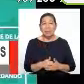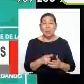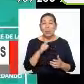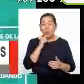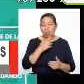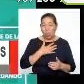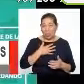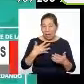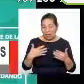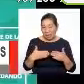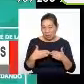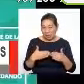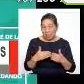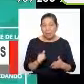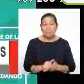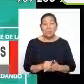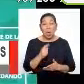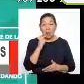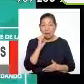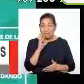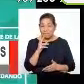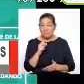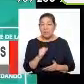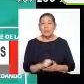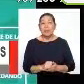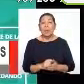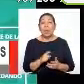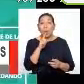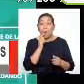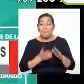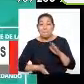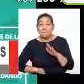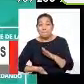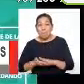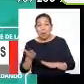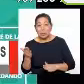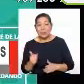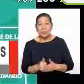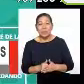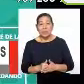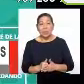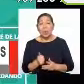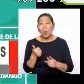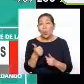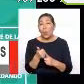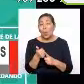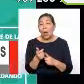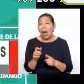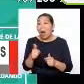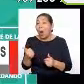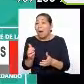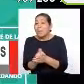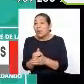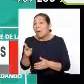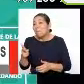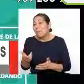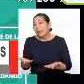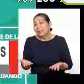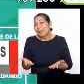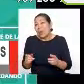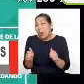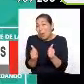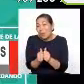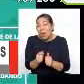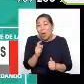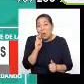empresaria. Uno de los delincuentes, en su huida, hiere a su propio cómplice. Y este,